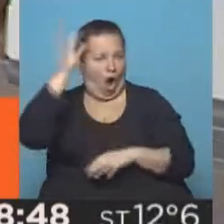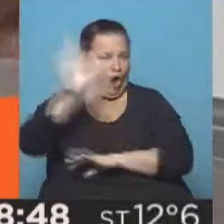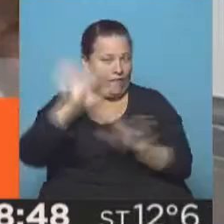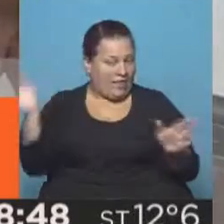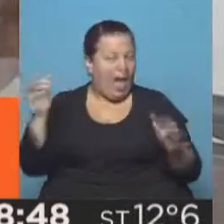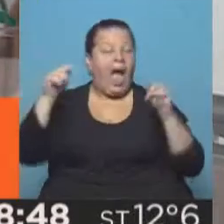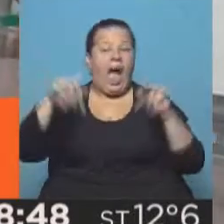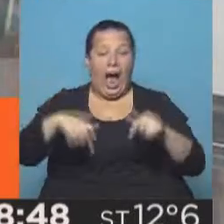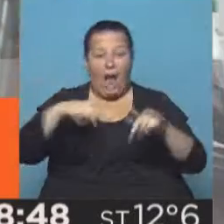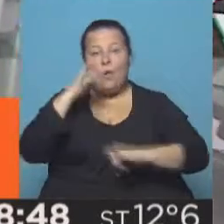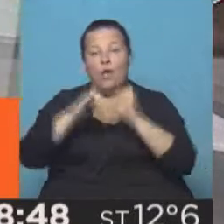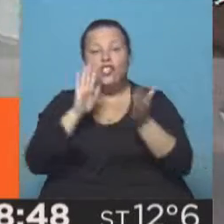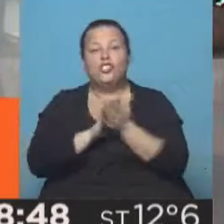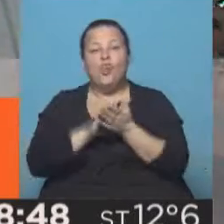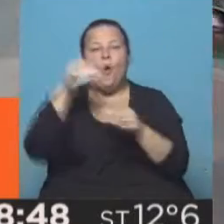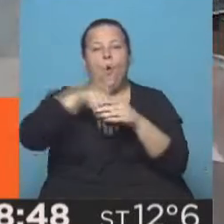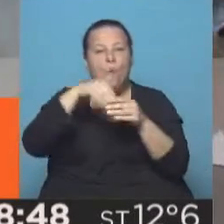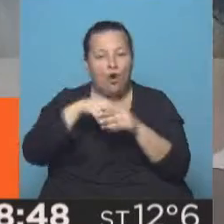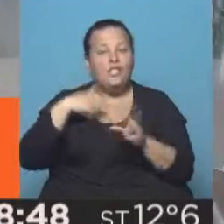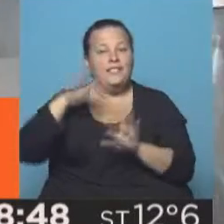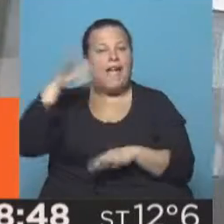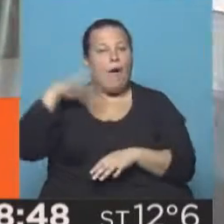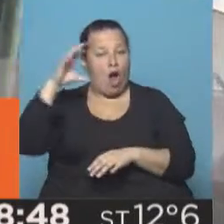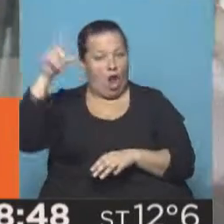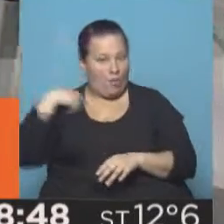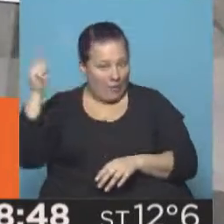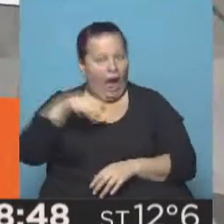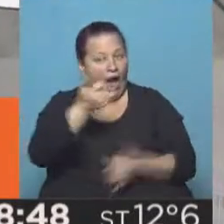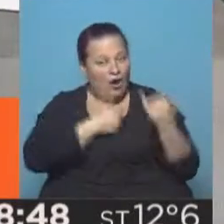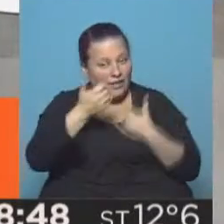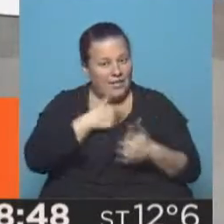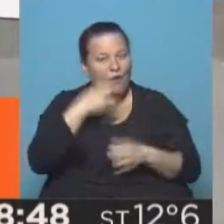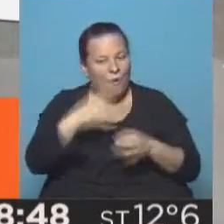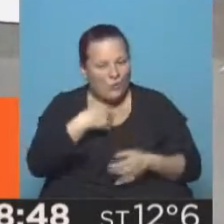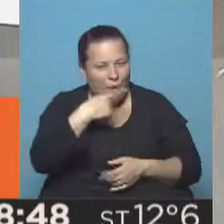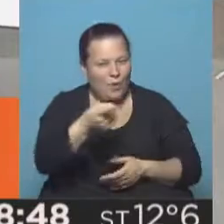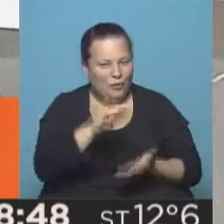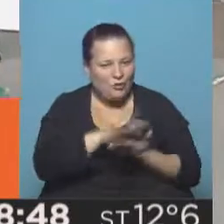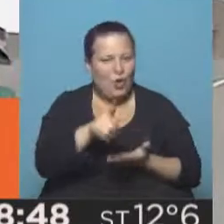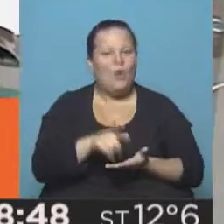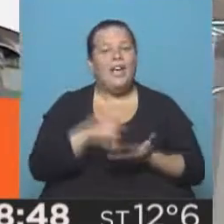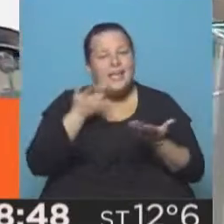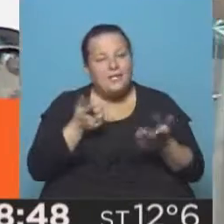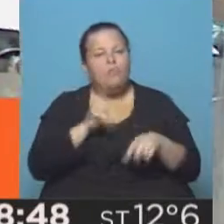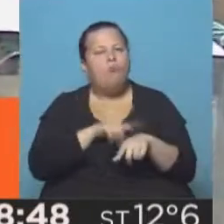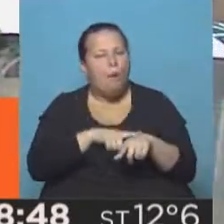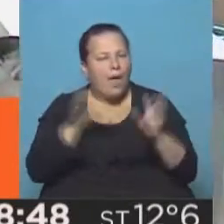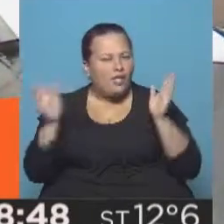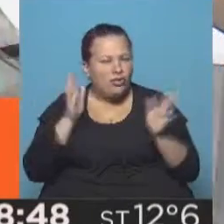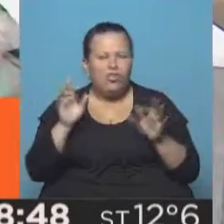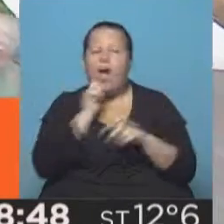decir, ahora que estamos hablando de plebiscitos, yo vengo de Colombia. Contanos, pues, la próxima pregunta iba dirigida ahí. Y es un